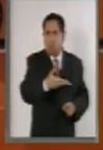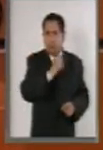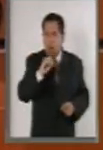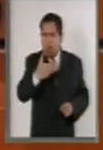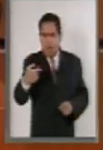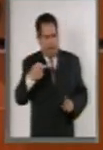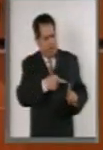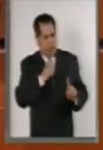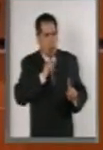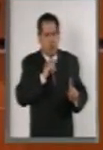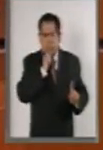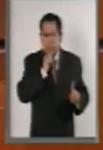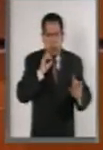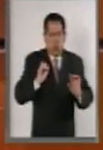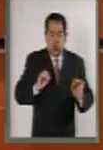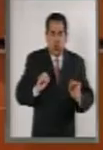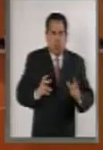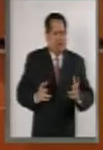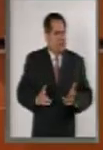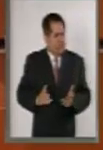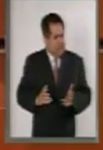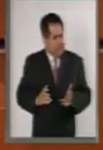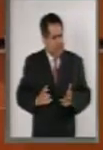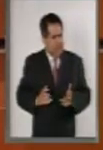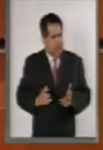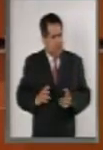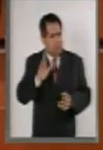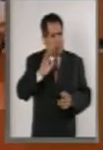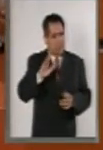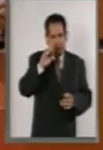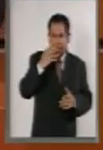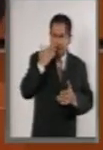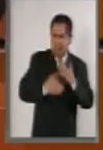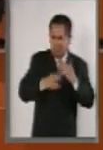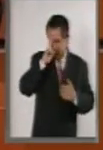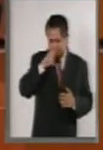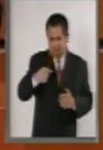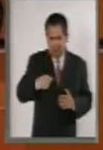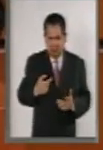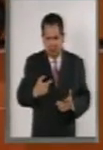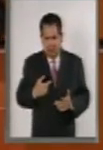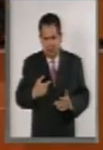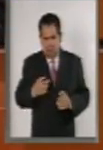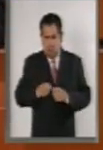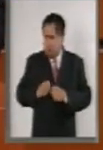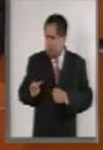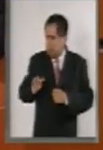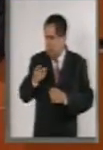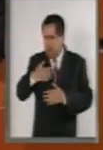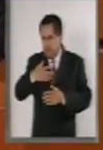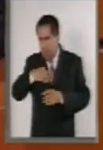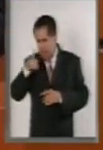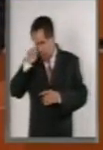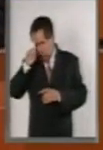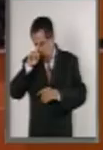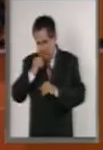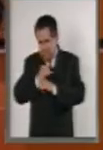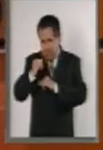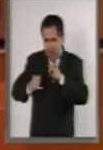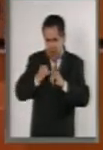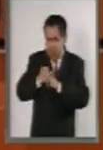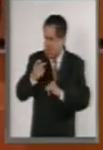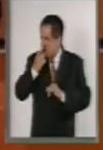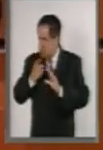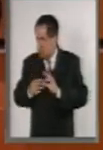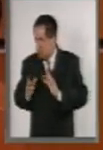Obama. Puede asumirse como un agravio. Le acabo de consultar a mi asesor internacionalista y me